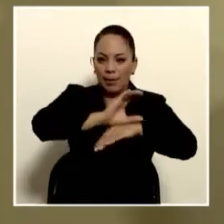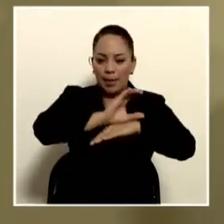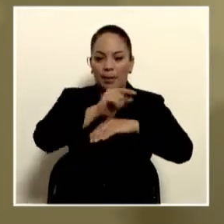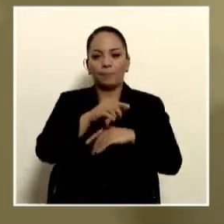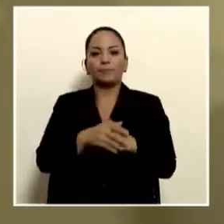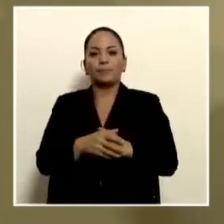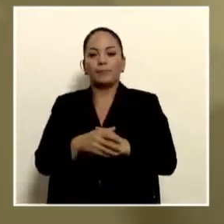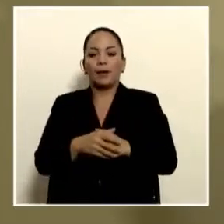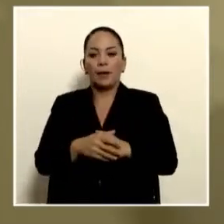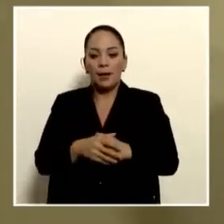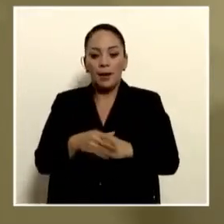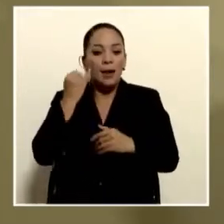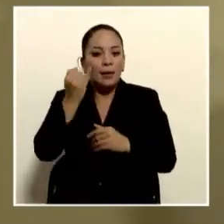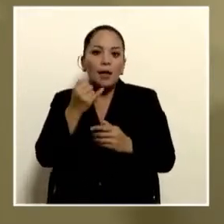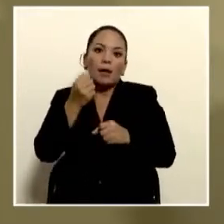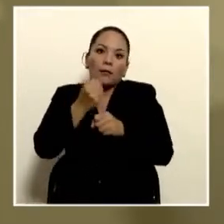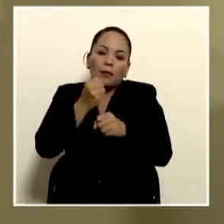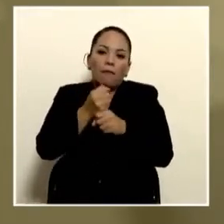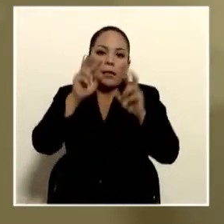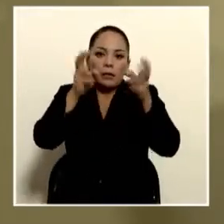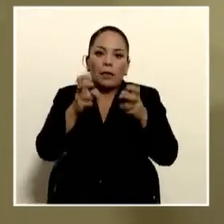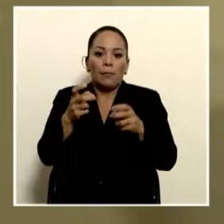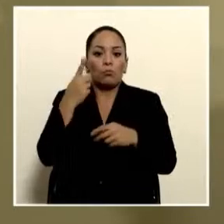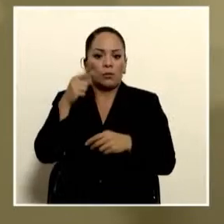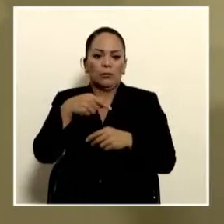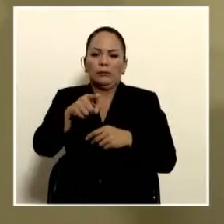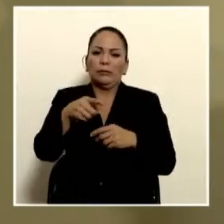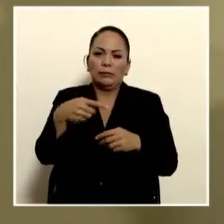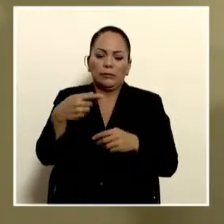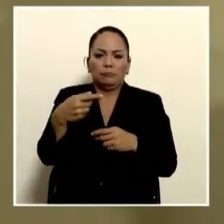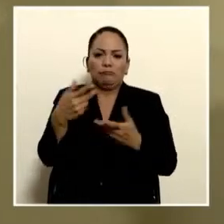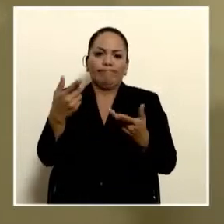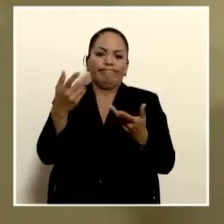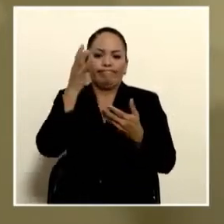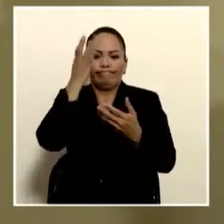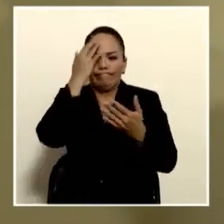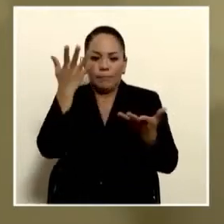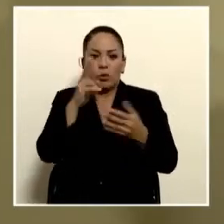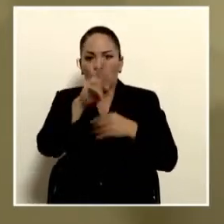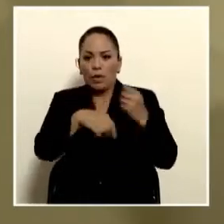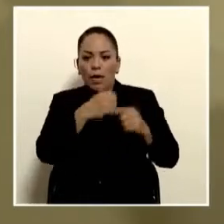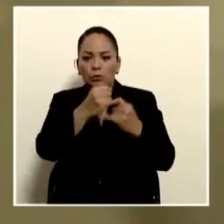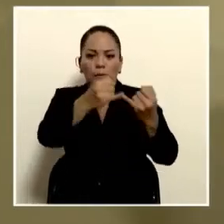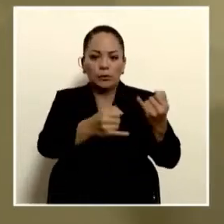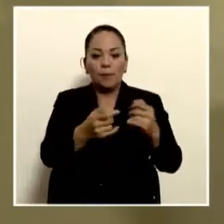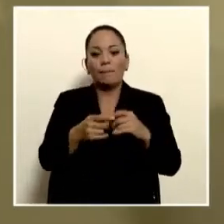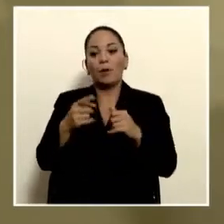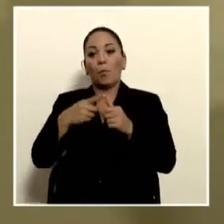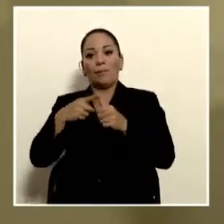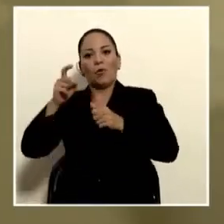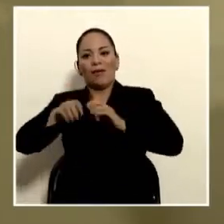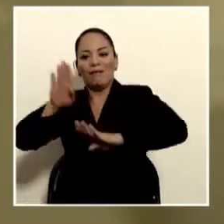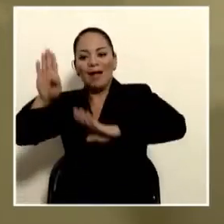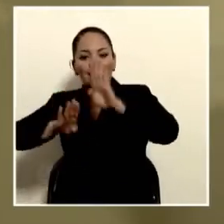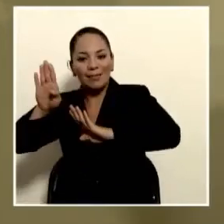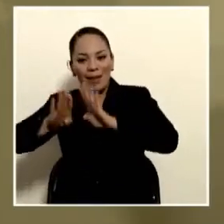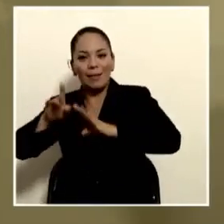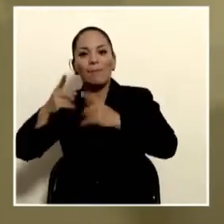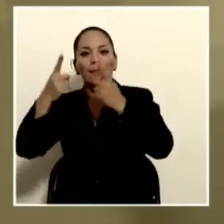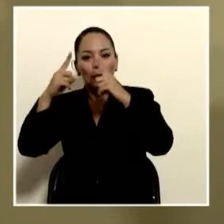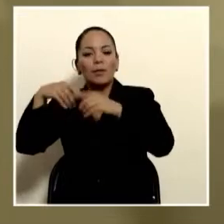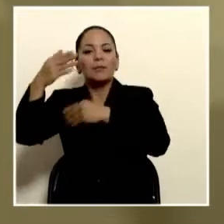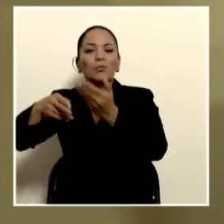que llegara el caos que está pasando hoy, que se le vence la concesión en 4 años, como bien dice el presidente, tienen que hacer una licitación primero para escoger a